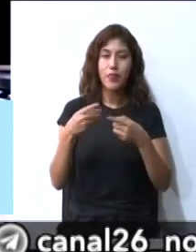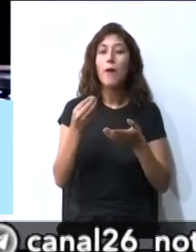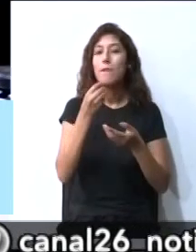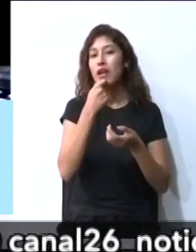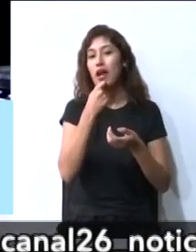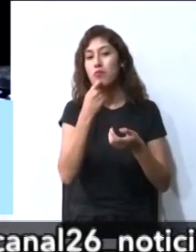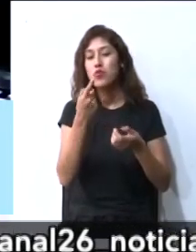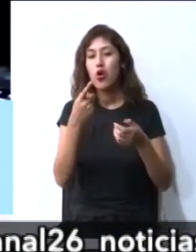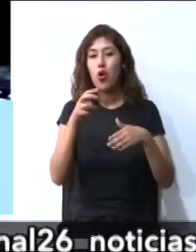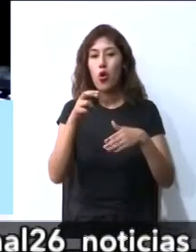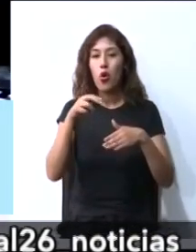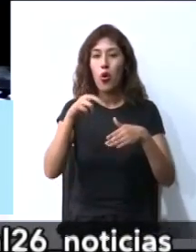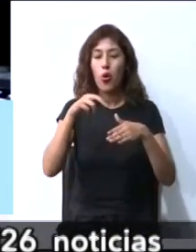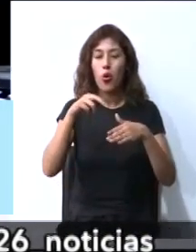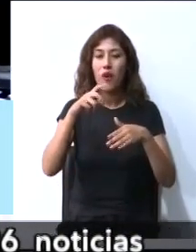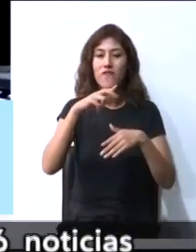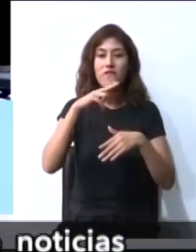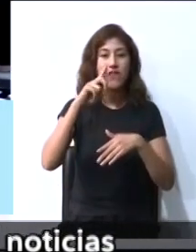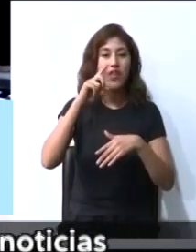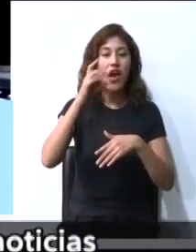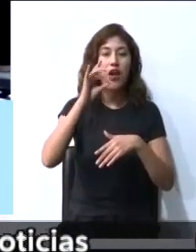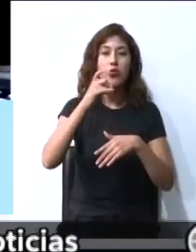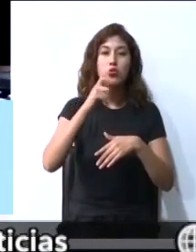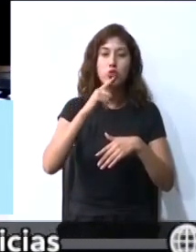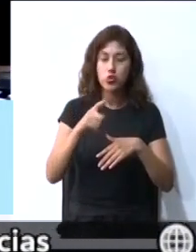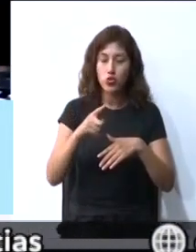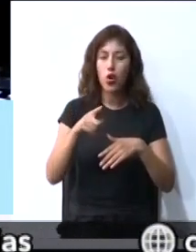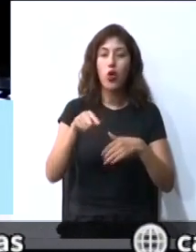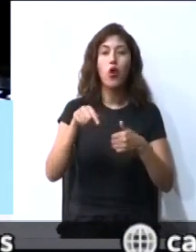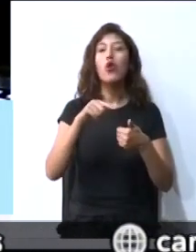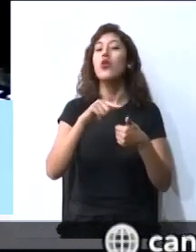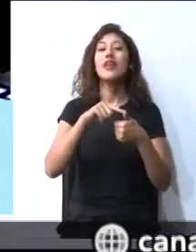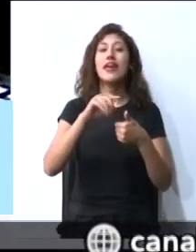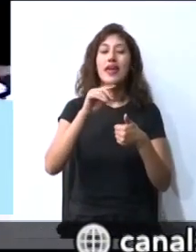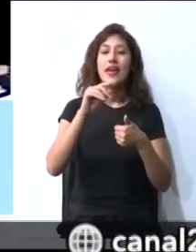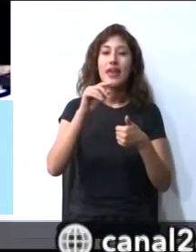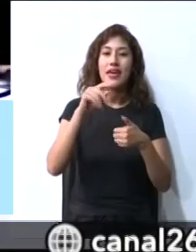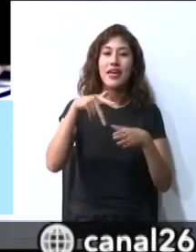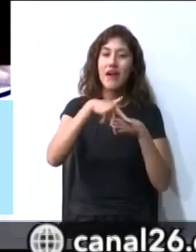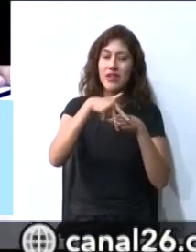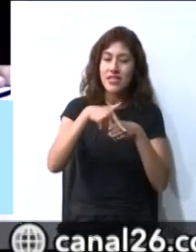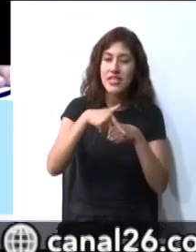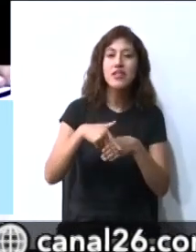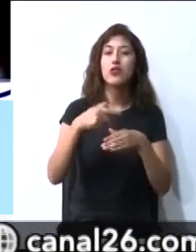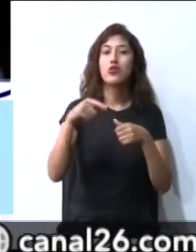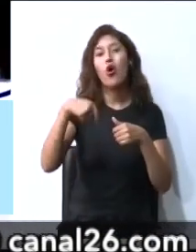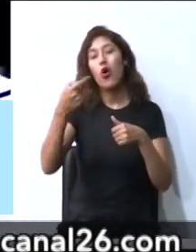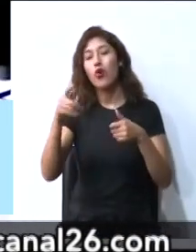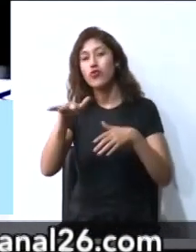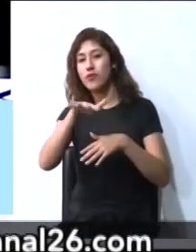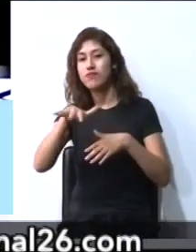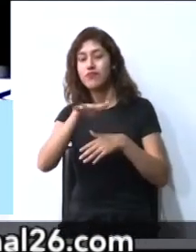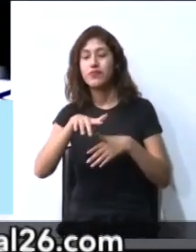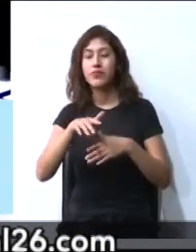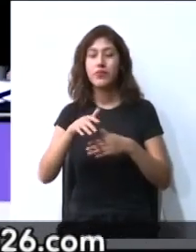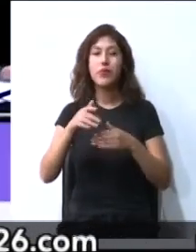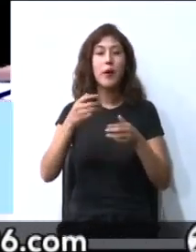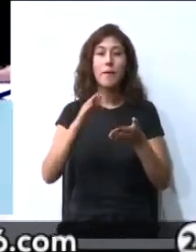del ferrocarril Sarmiento entre Liniers y Caballito, o el nuevo edificio para el Ministerio de Hacienda y Finanzas en la ex cárcel de